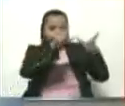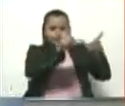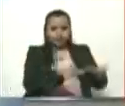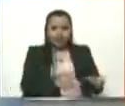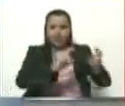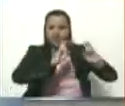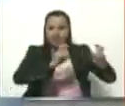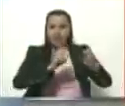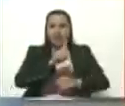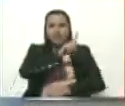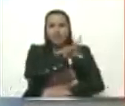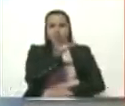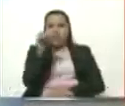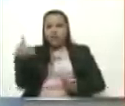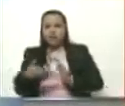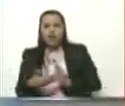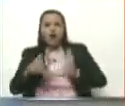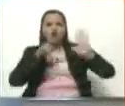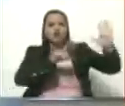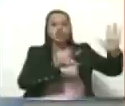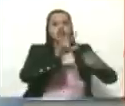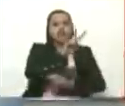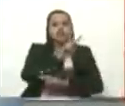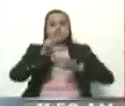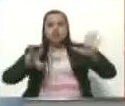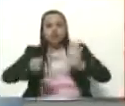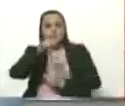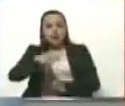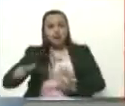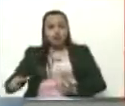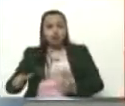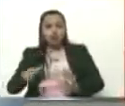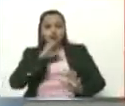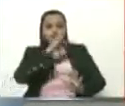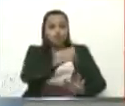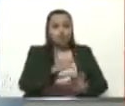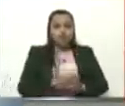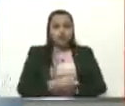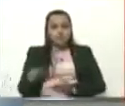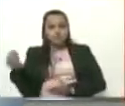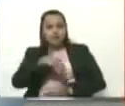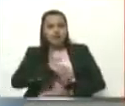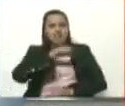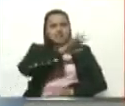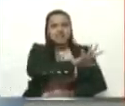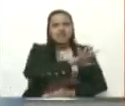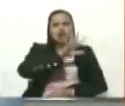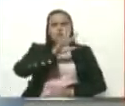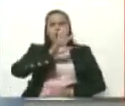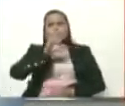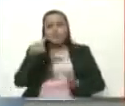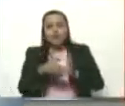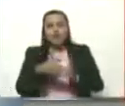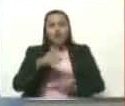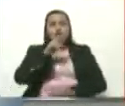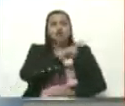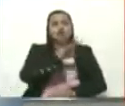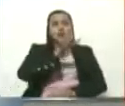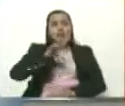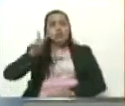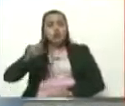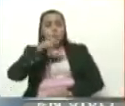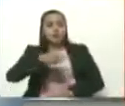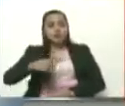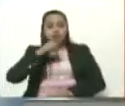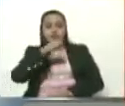materia 10 mil 828 imputaciones 5 mil 249 acusaciones tuvieron dos